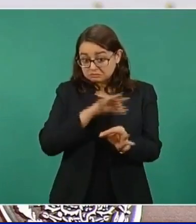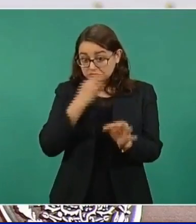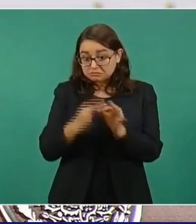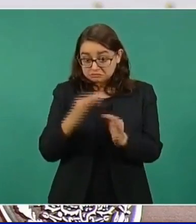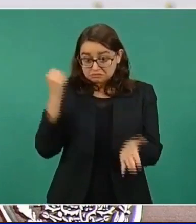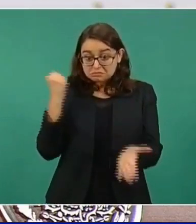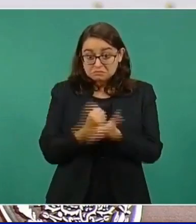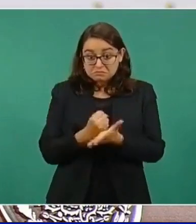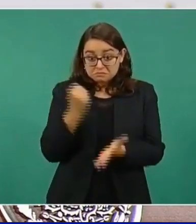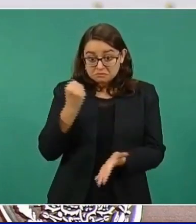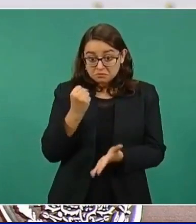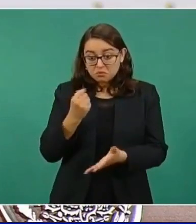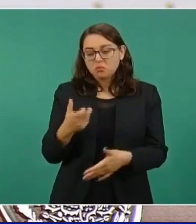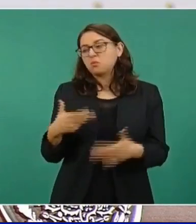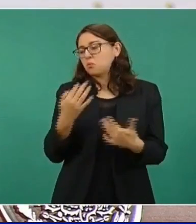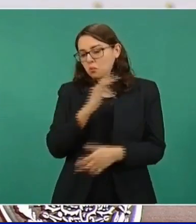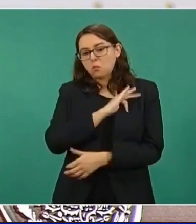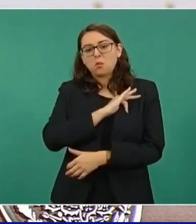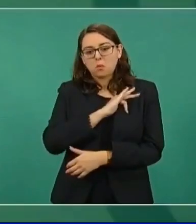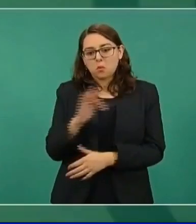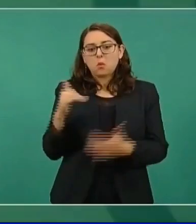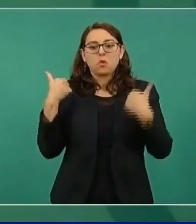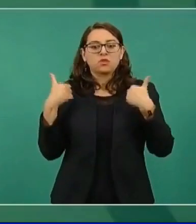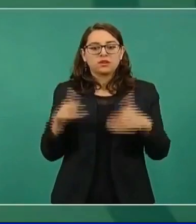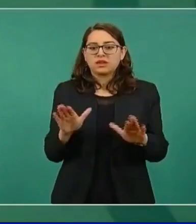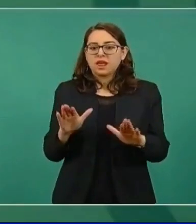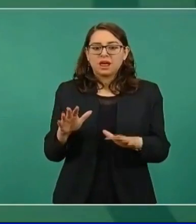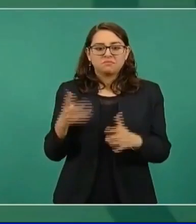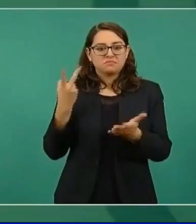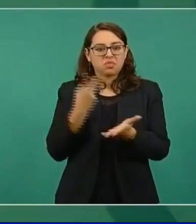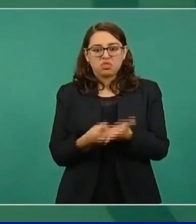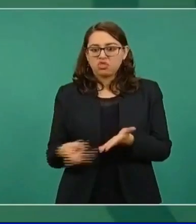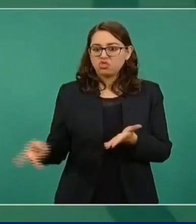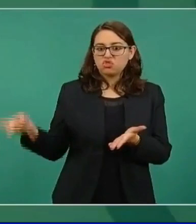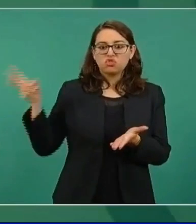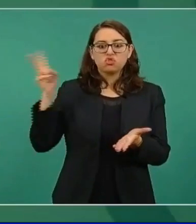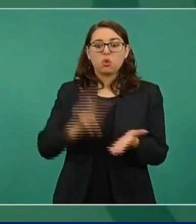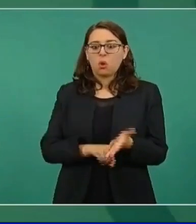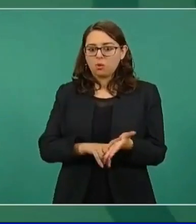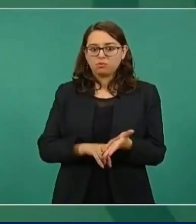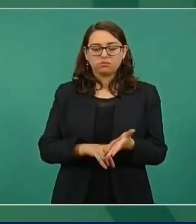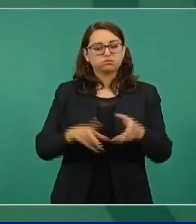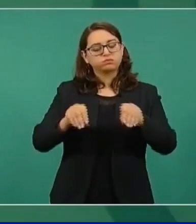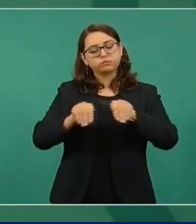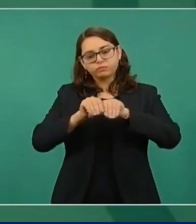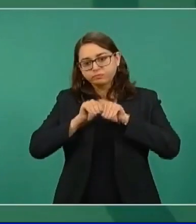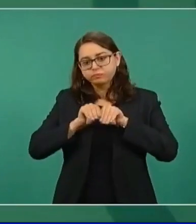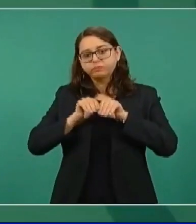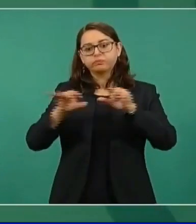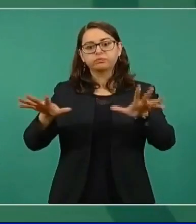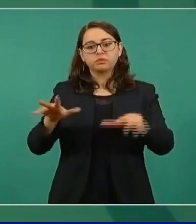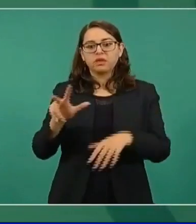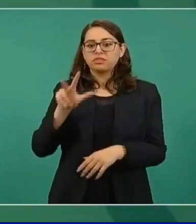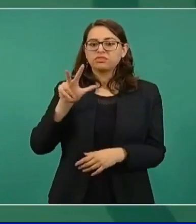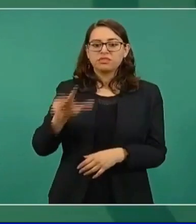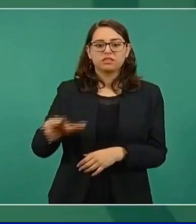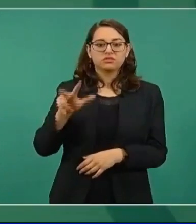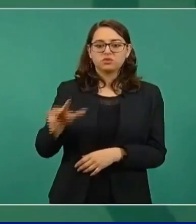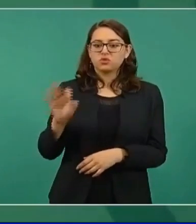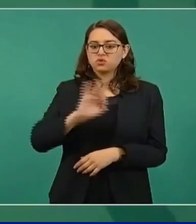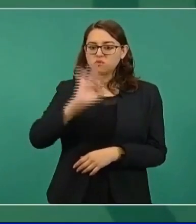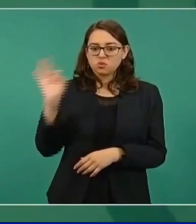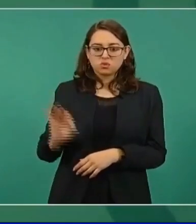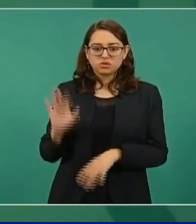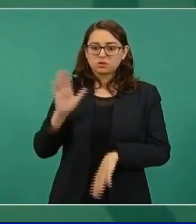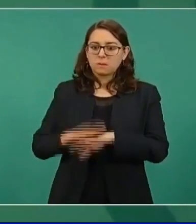podría de inmediato aumentar al doble, es decir, 18% de generación de